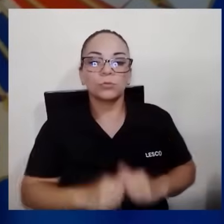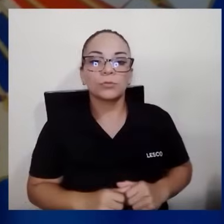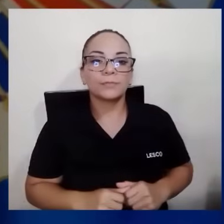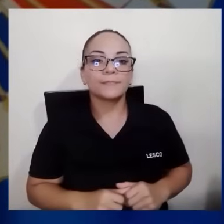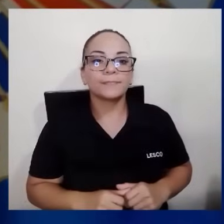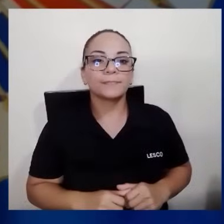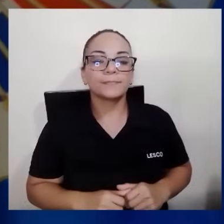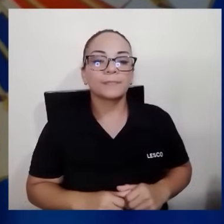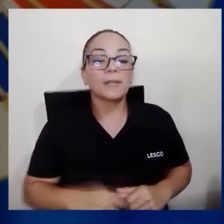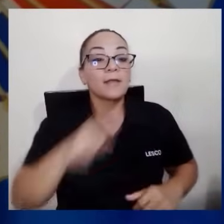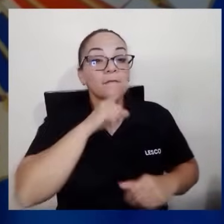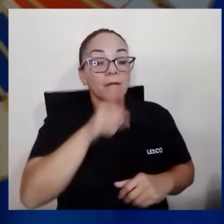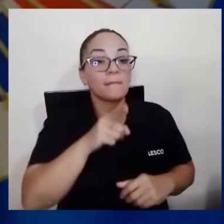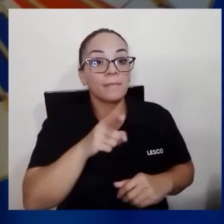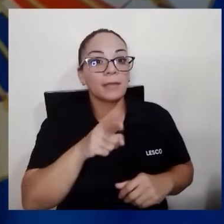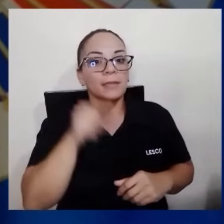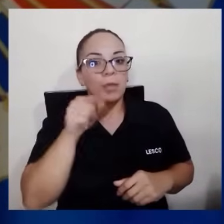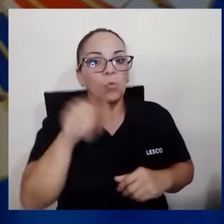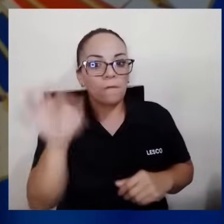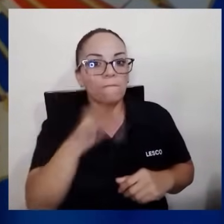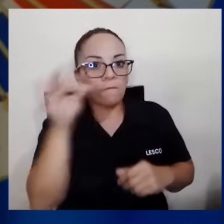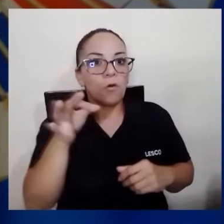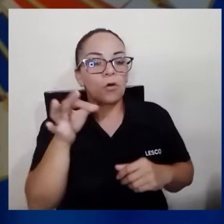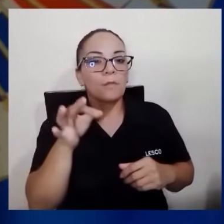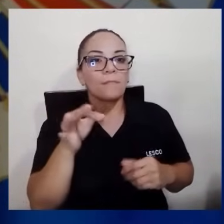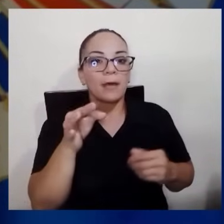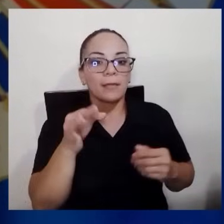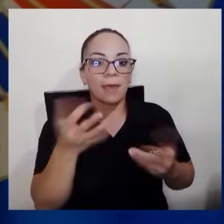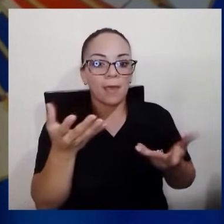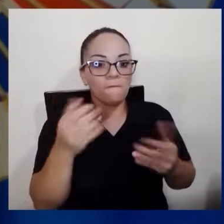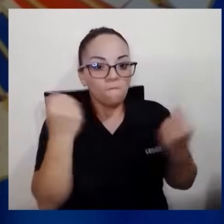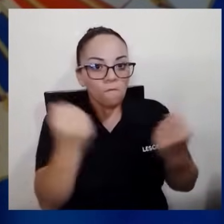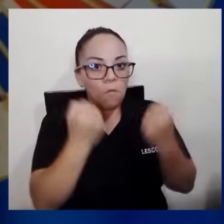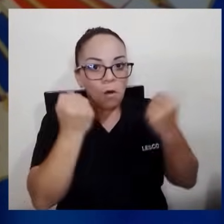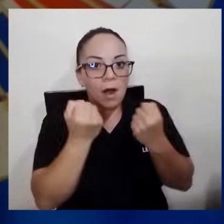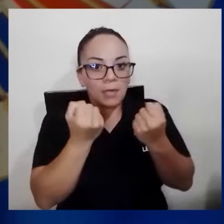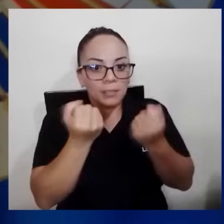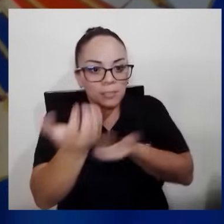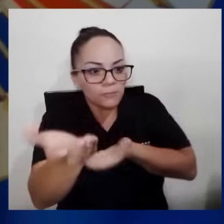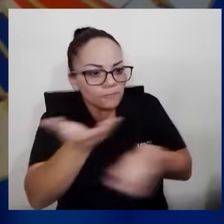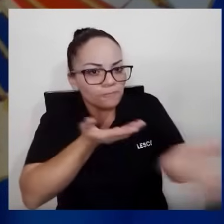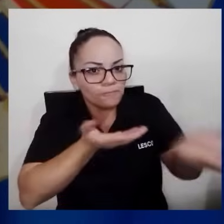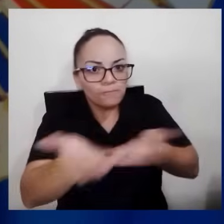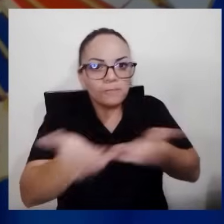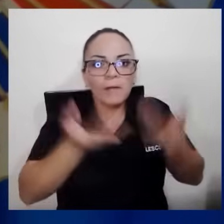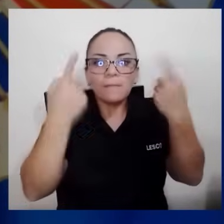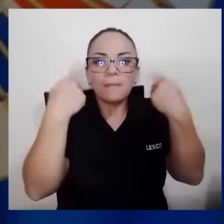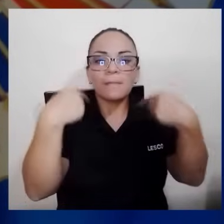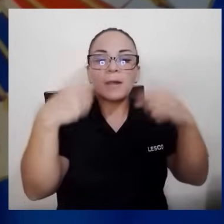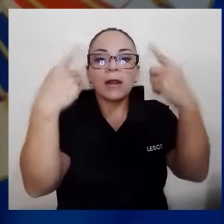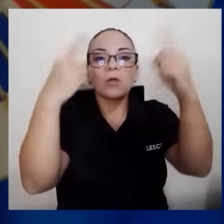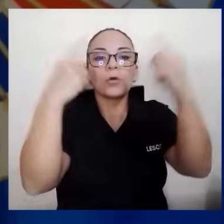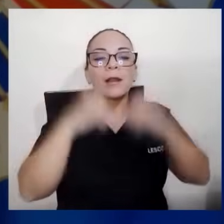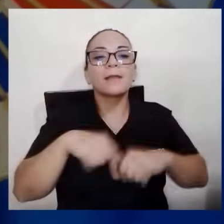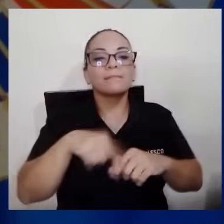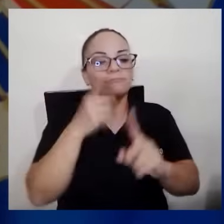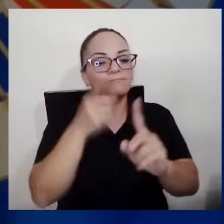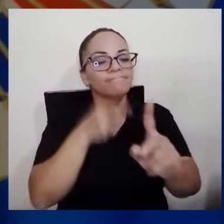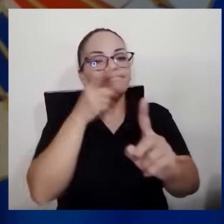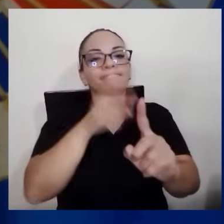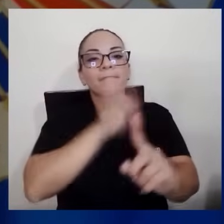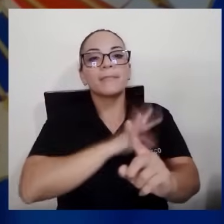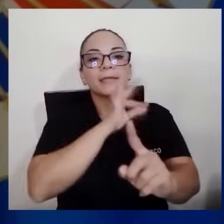sea un catalizador de nuestras fuerzas para alcanzar el bienestar conjunto de